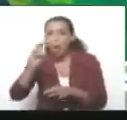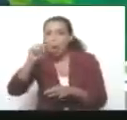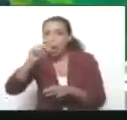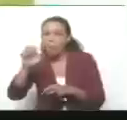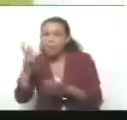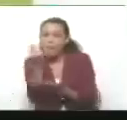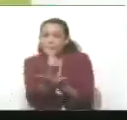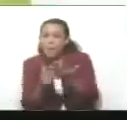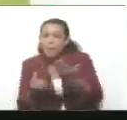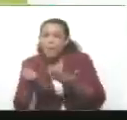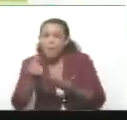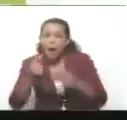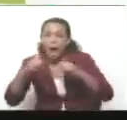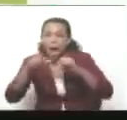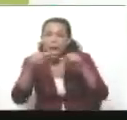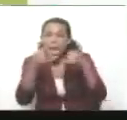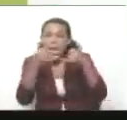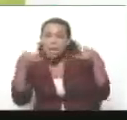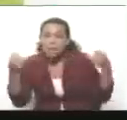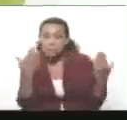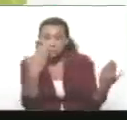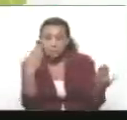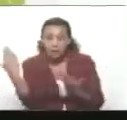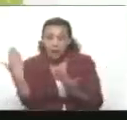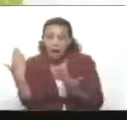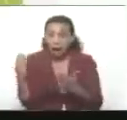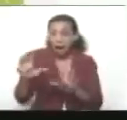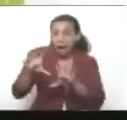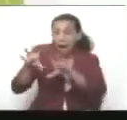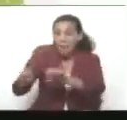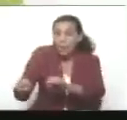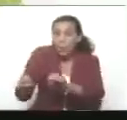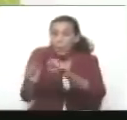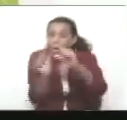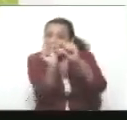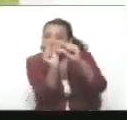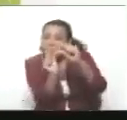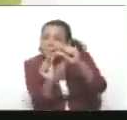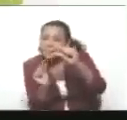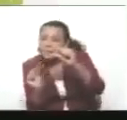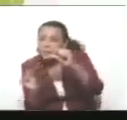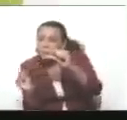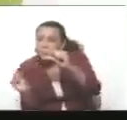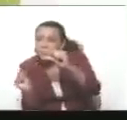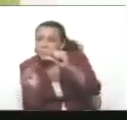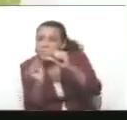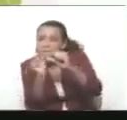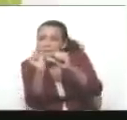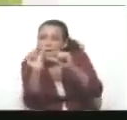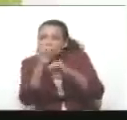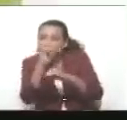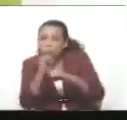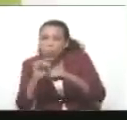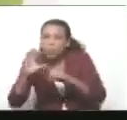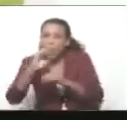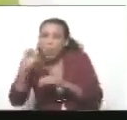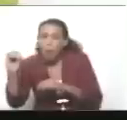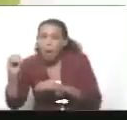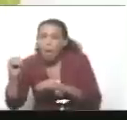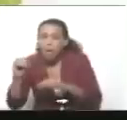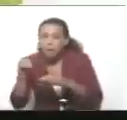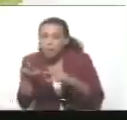establecieron como la línea chomburg y se apropiaban de una esquinita de la zona oeste del